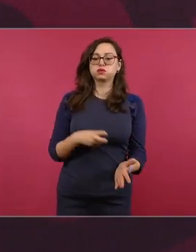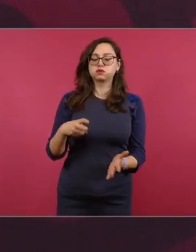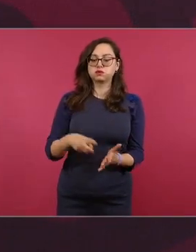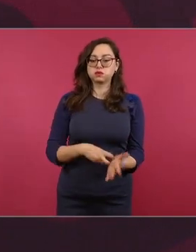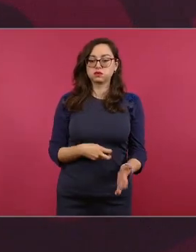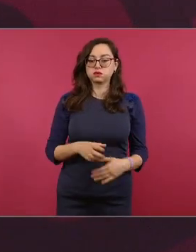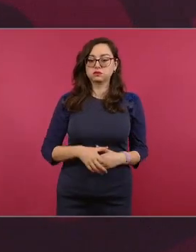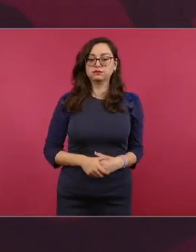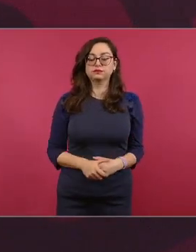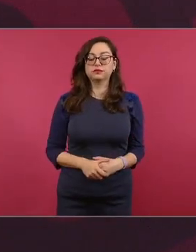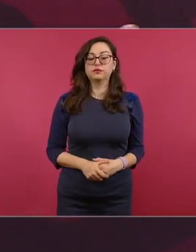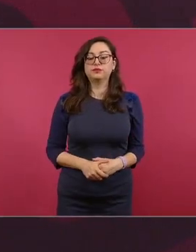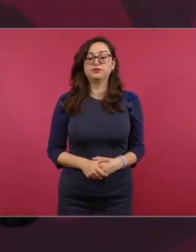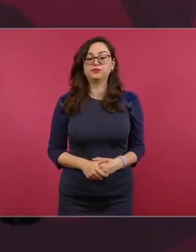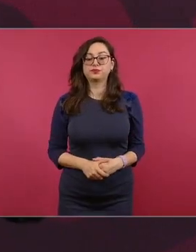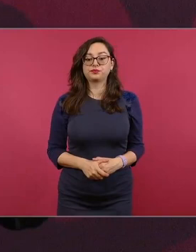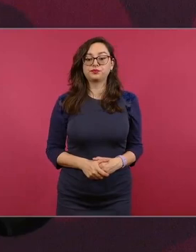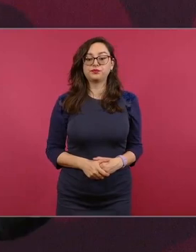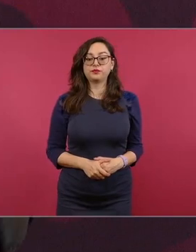es transparencia